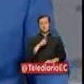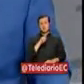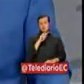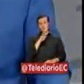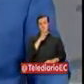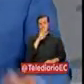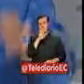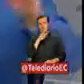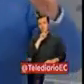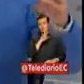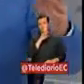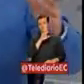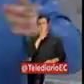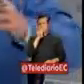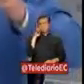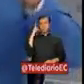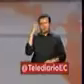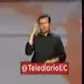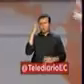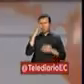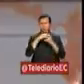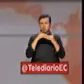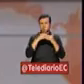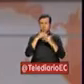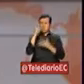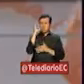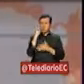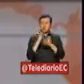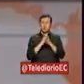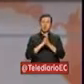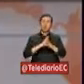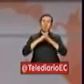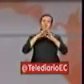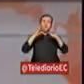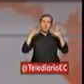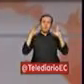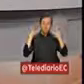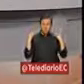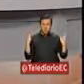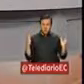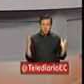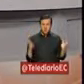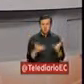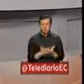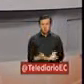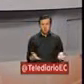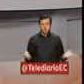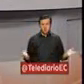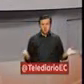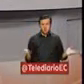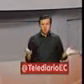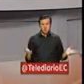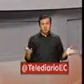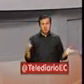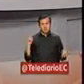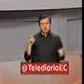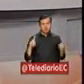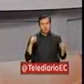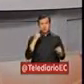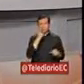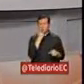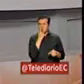154 millones de dólares, un presupuesto que luce fabuloso, fantástico, seguramente a ojos de ciertos